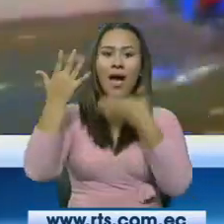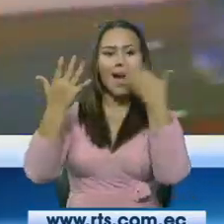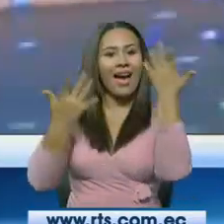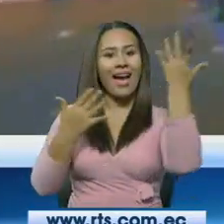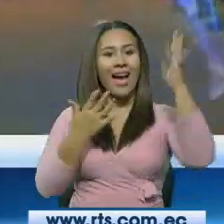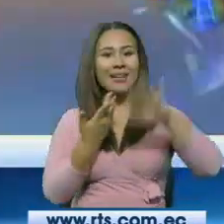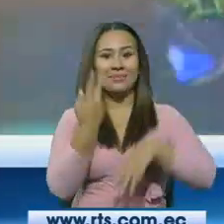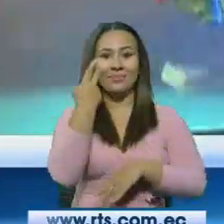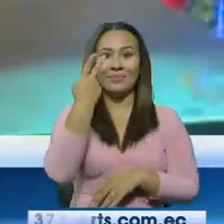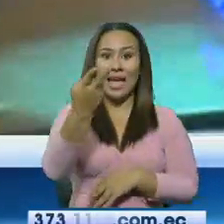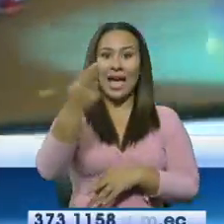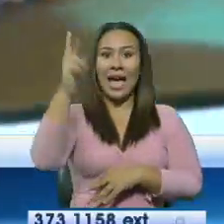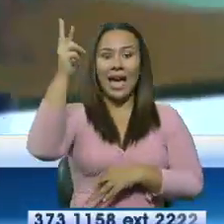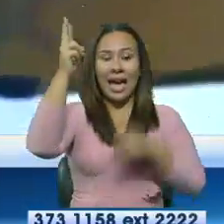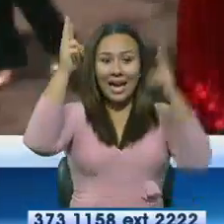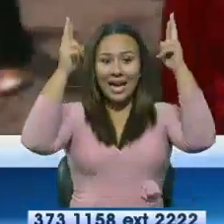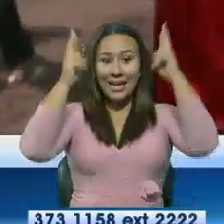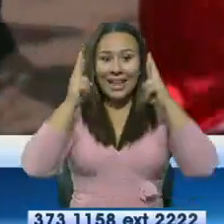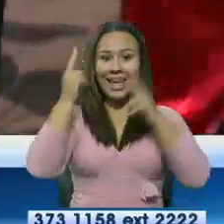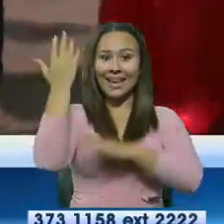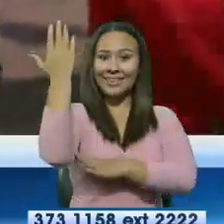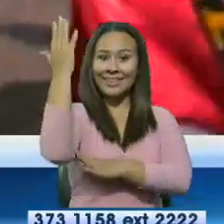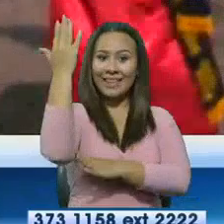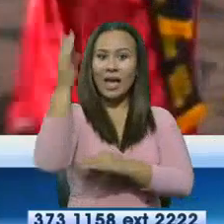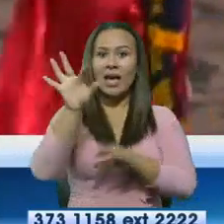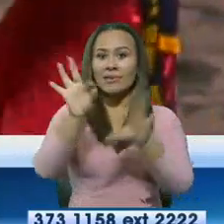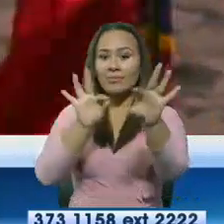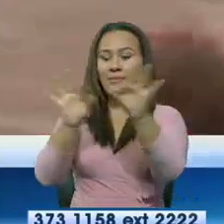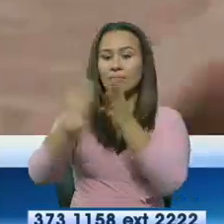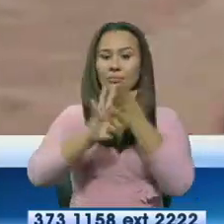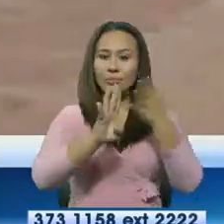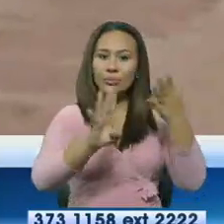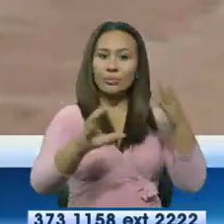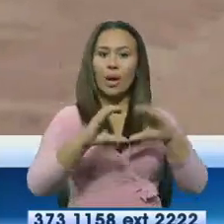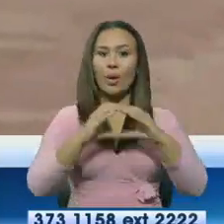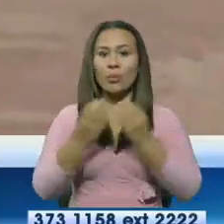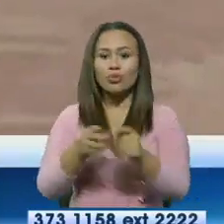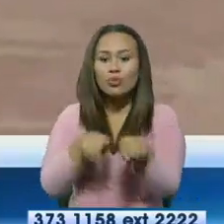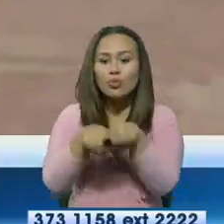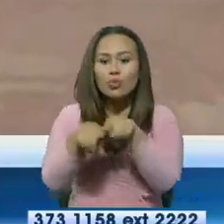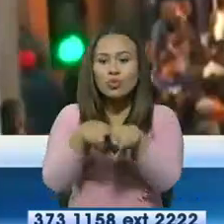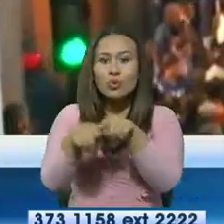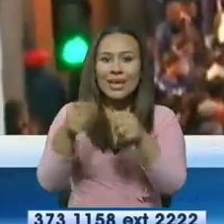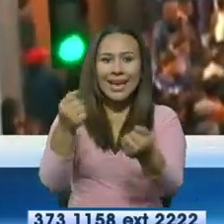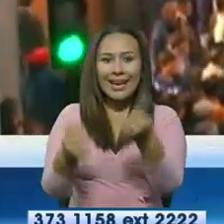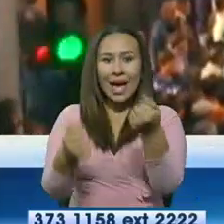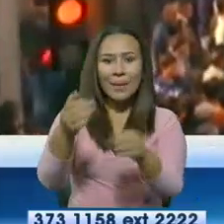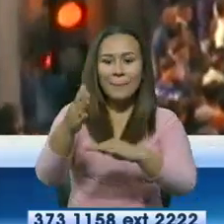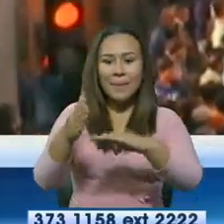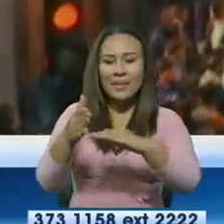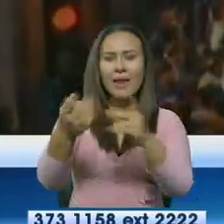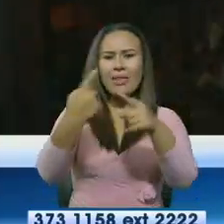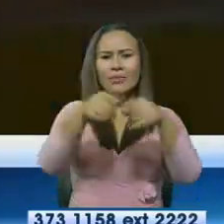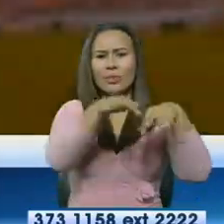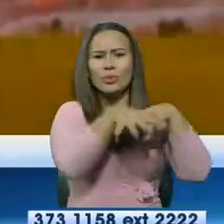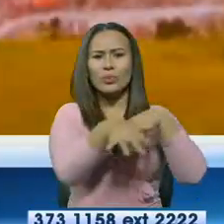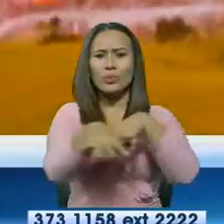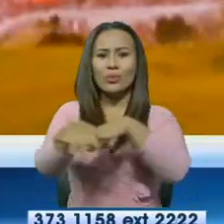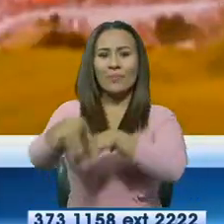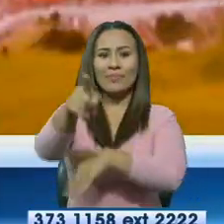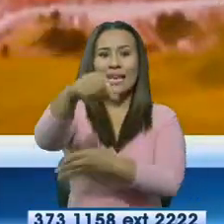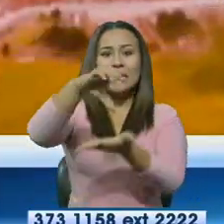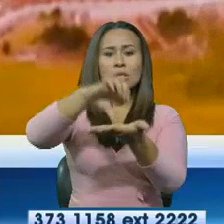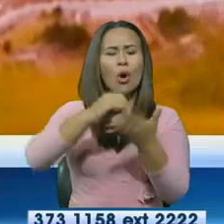tradicionales como la elección de la reina, el desfile de la confraternidad, las carreras de coches de madera, entre otros. Una